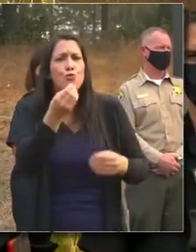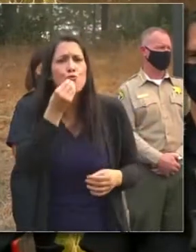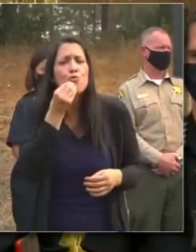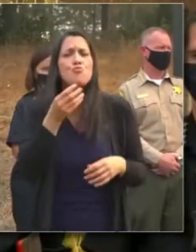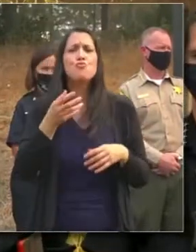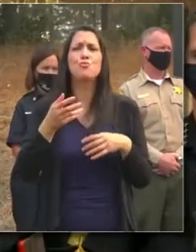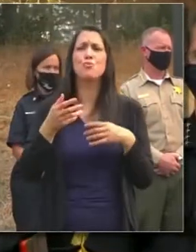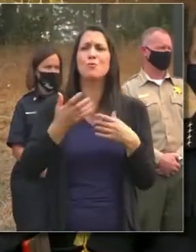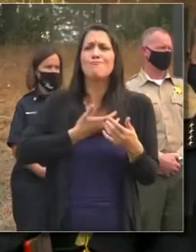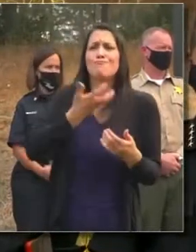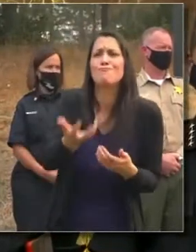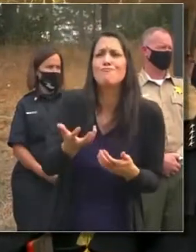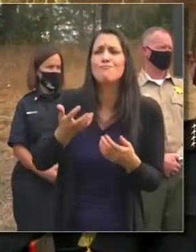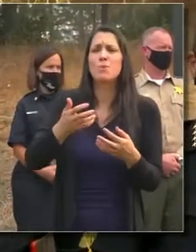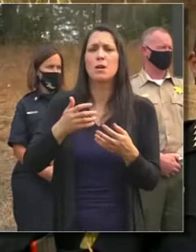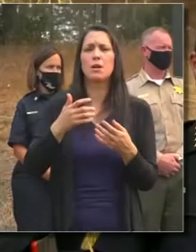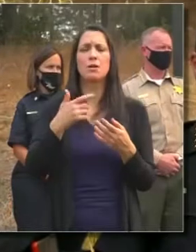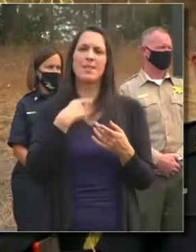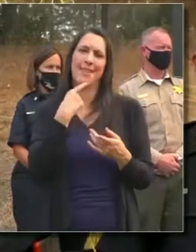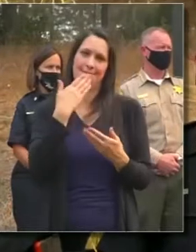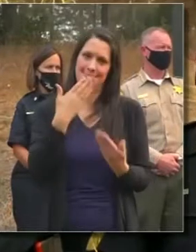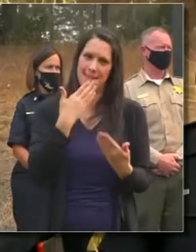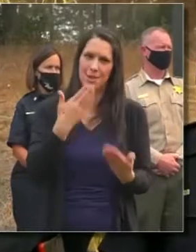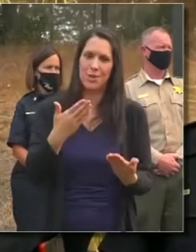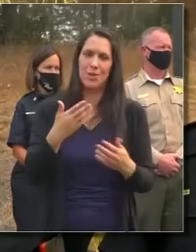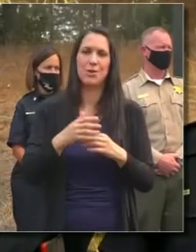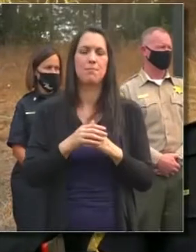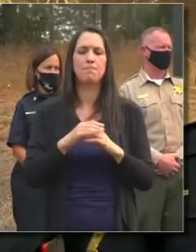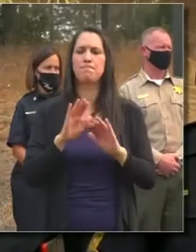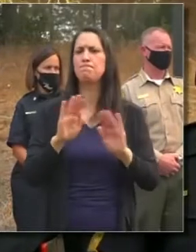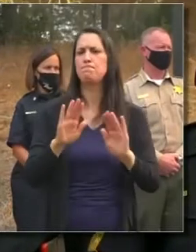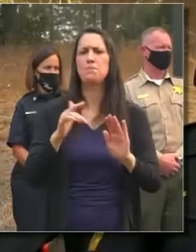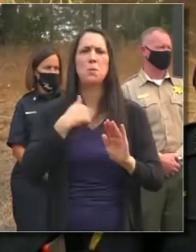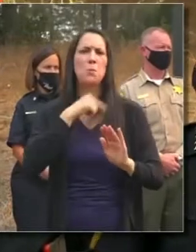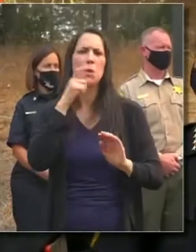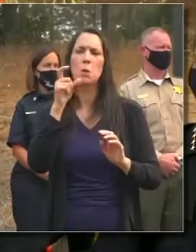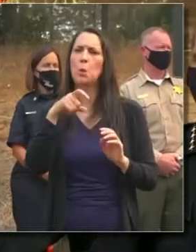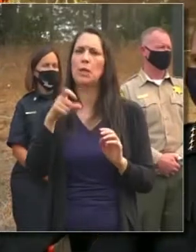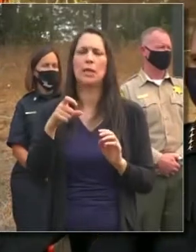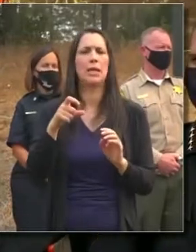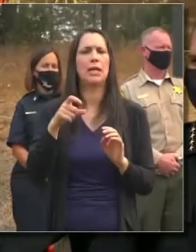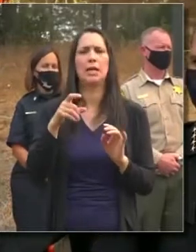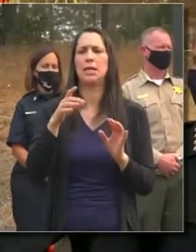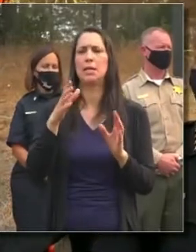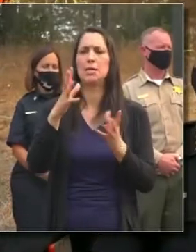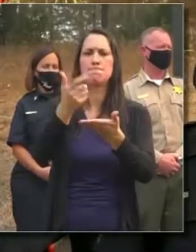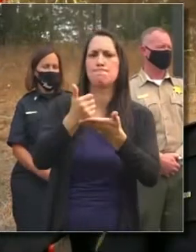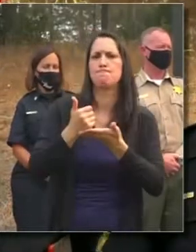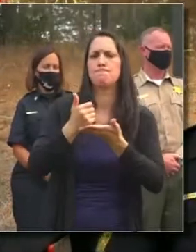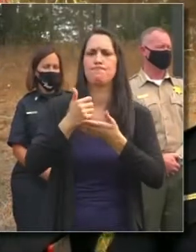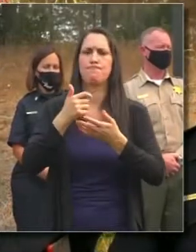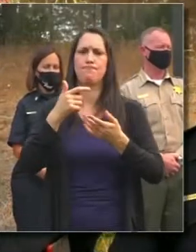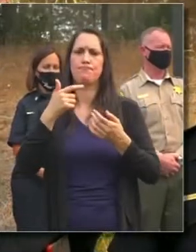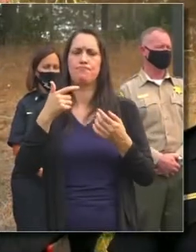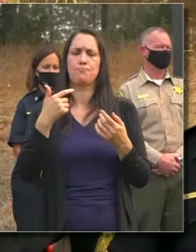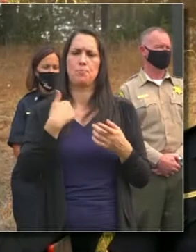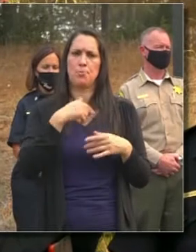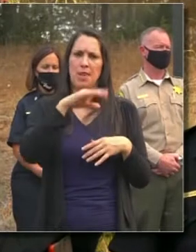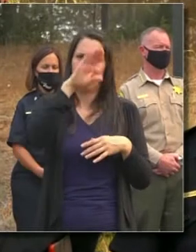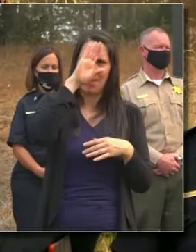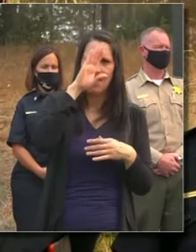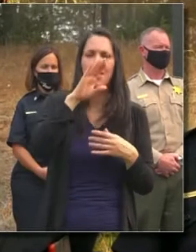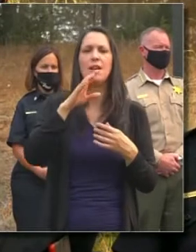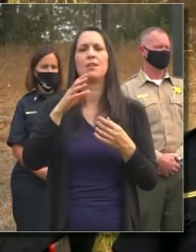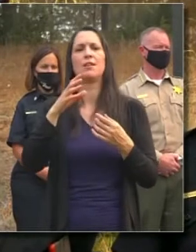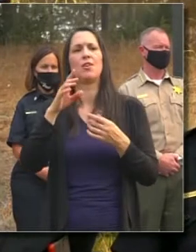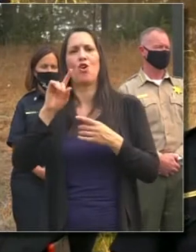comida y cosas a los bomberos en primer lugar gracias y en segundo lugar no necesitamos ningún apoyo como unidad de bomberos y como